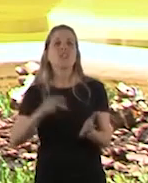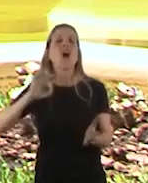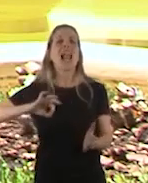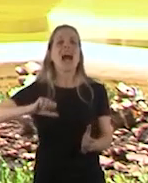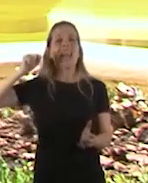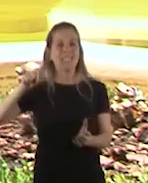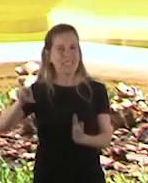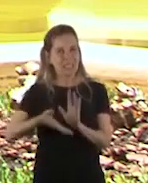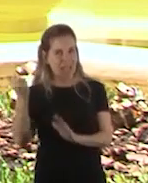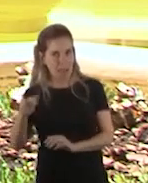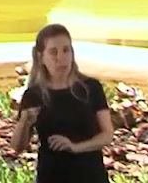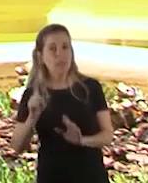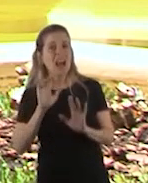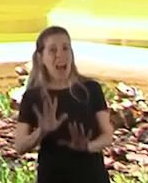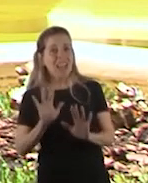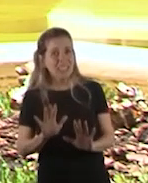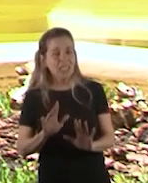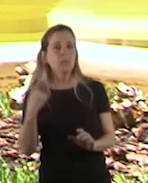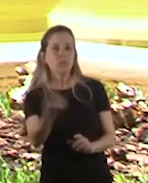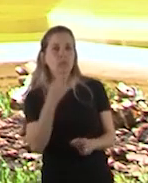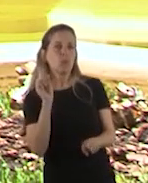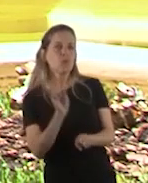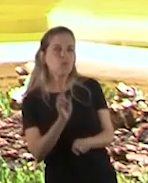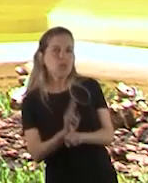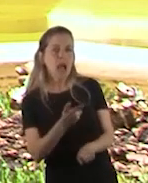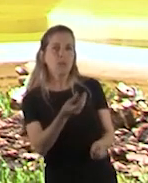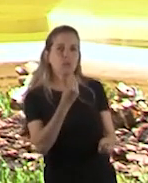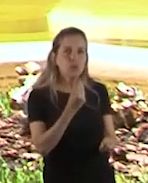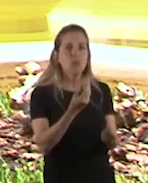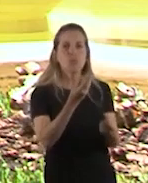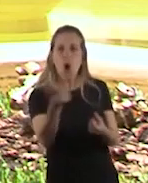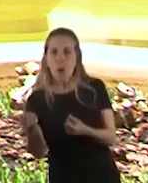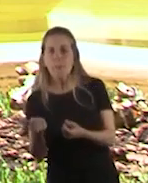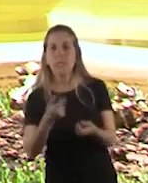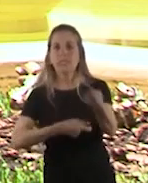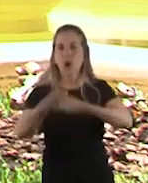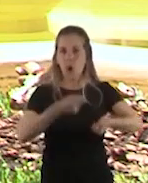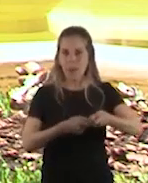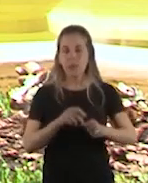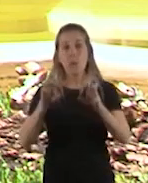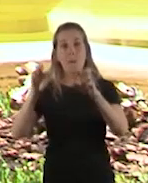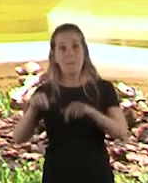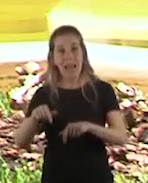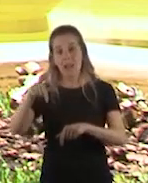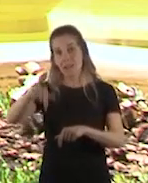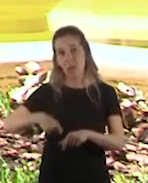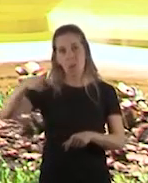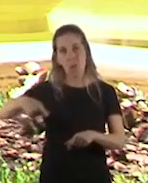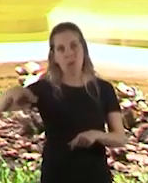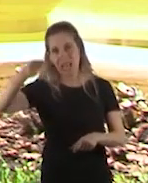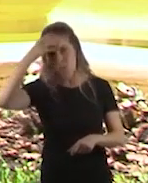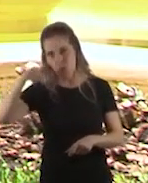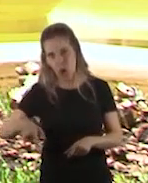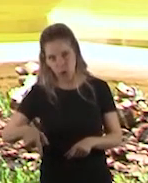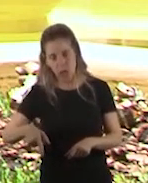En esa misma dirección, cuidamos el consumo y el comercio. Con el plan Ahora 12,